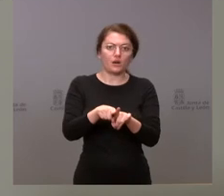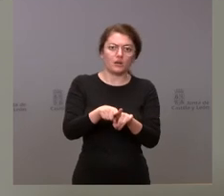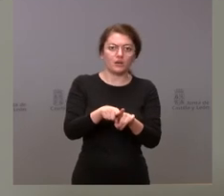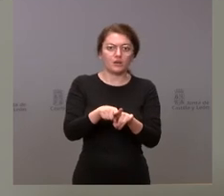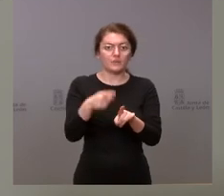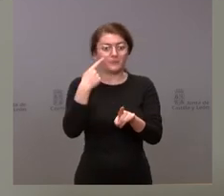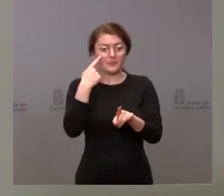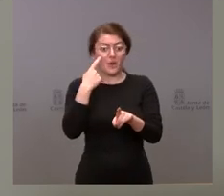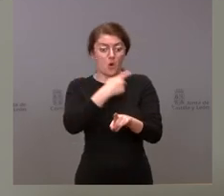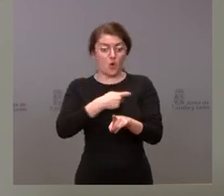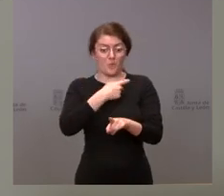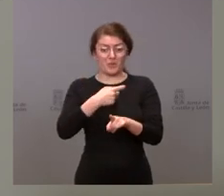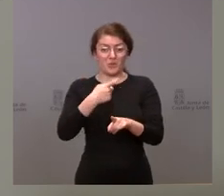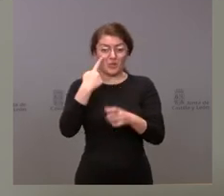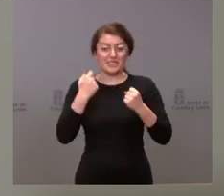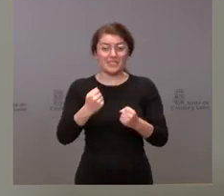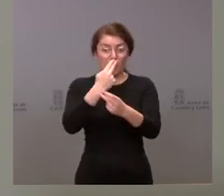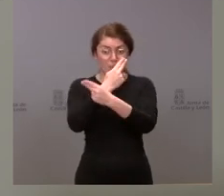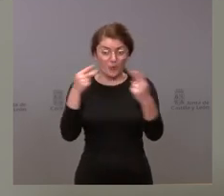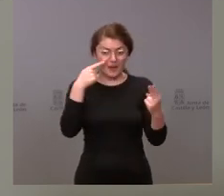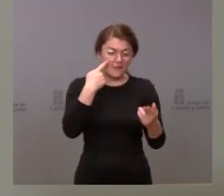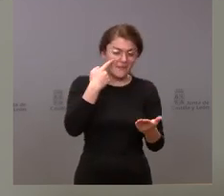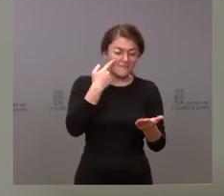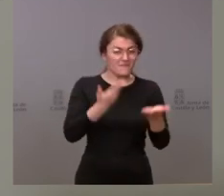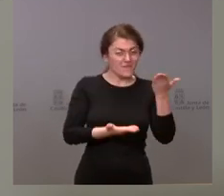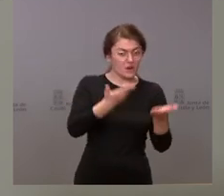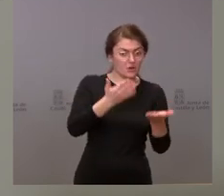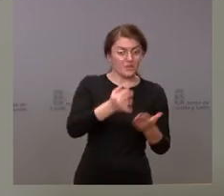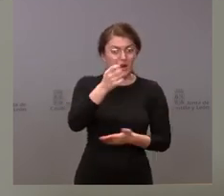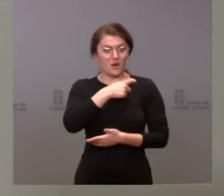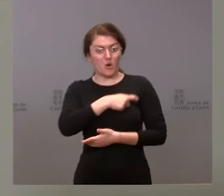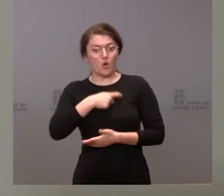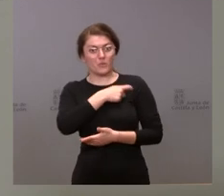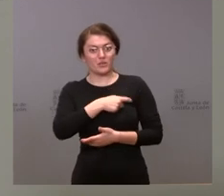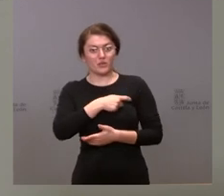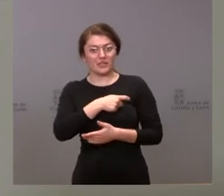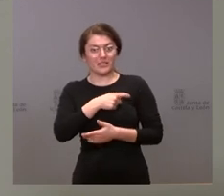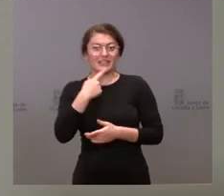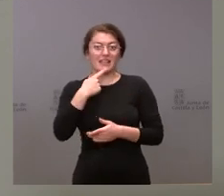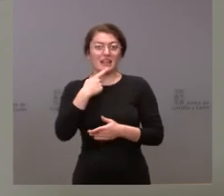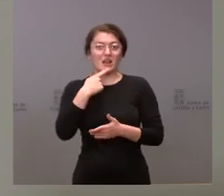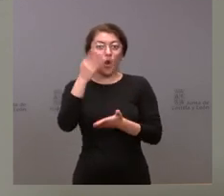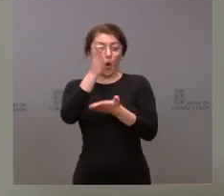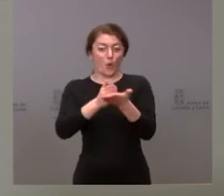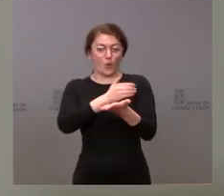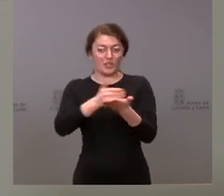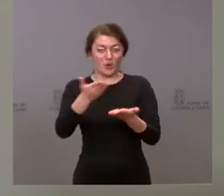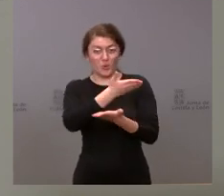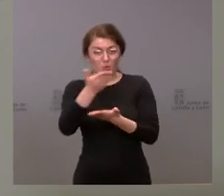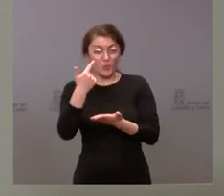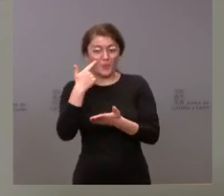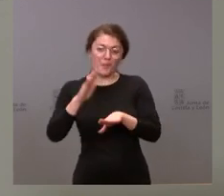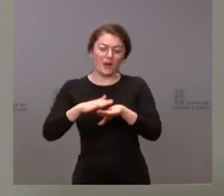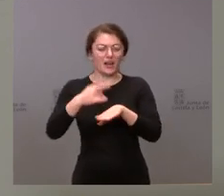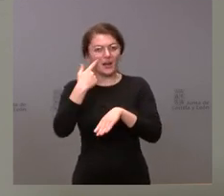comisión de salud pública y del y las primeras comisiones dependientes del consejo interterritorial para tratar de que esto sea